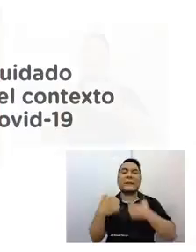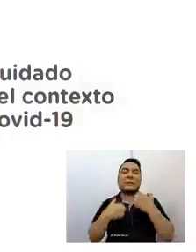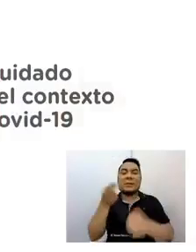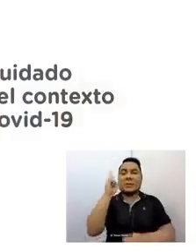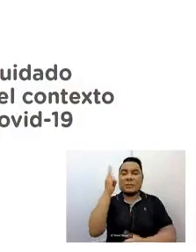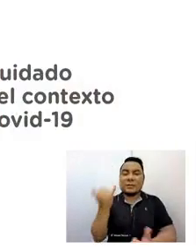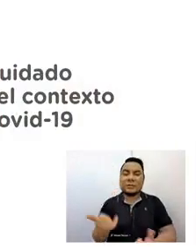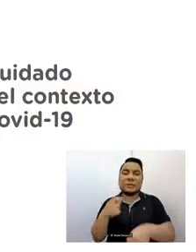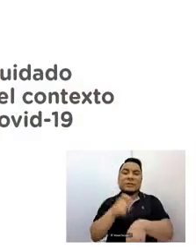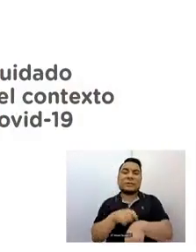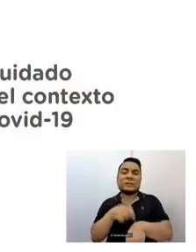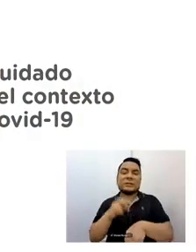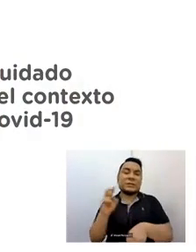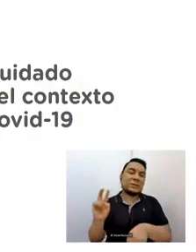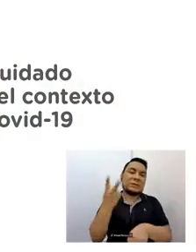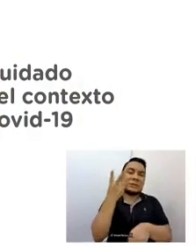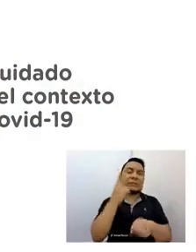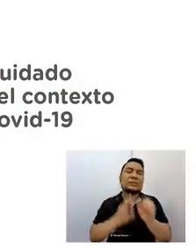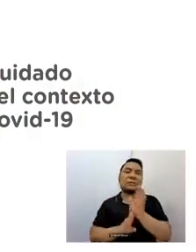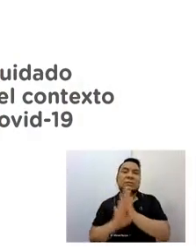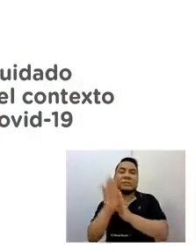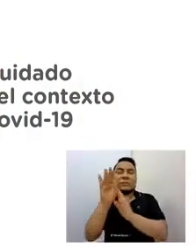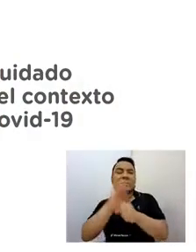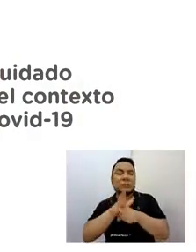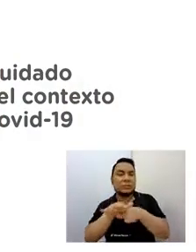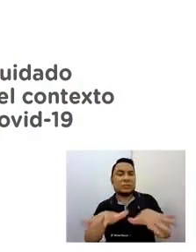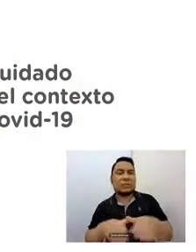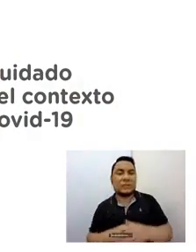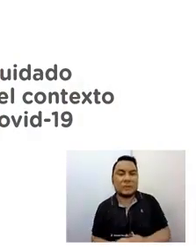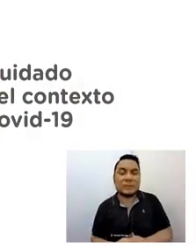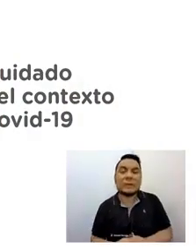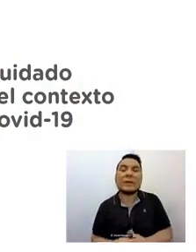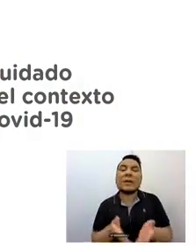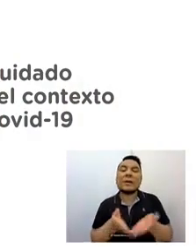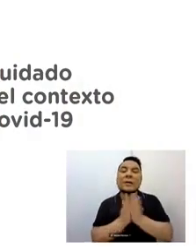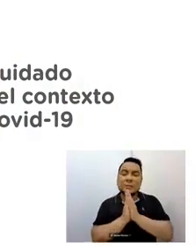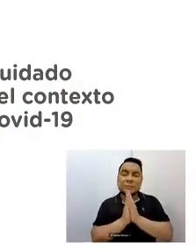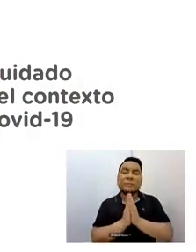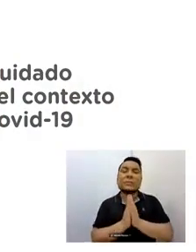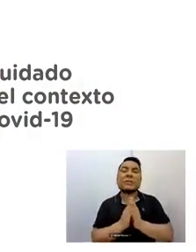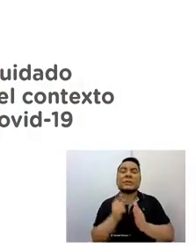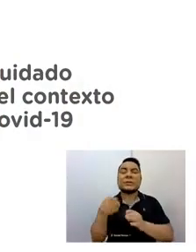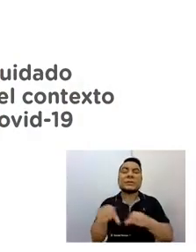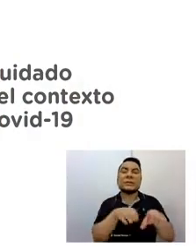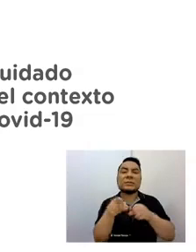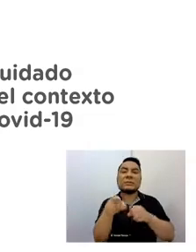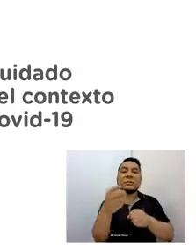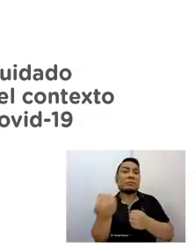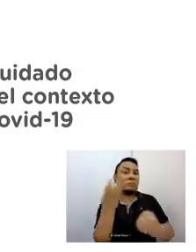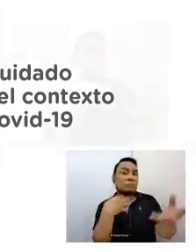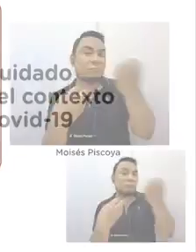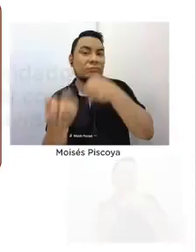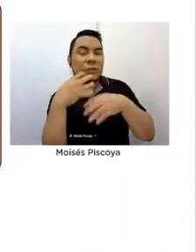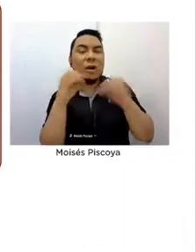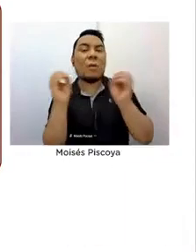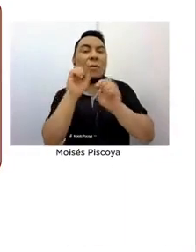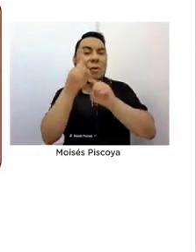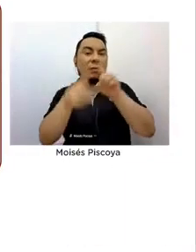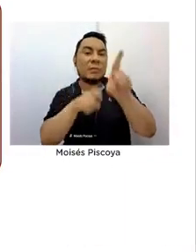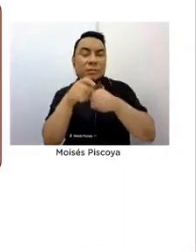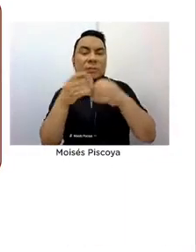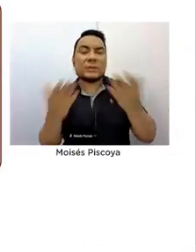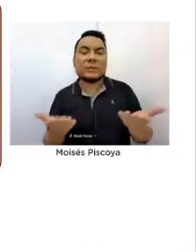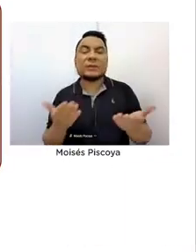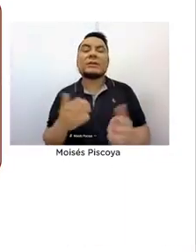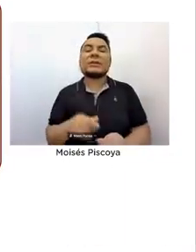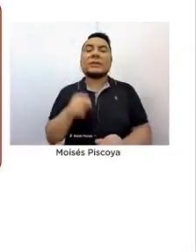en el contexto de la segunda ola del COVID-19. Les pedimos por favor realizar sus comentarios y o preguntas en la